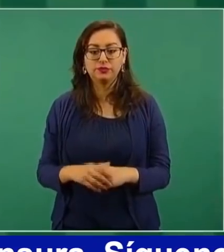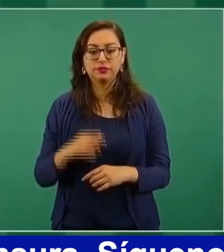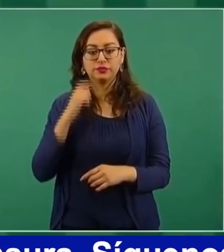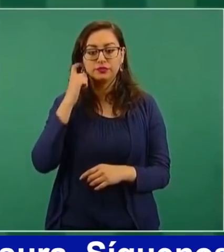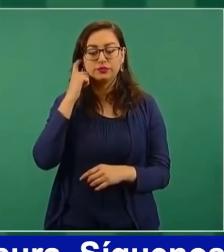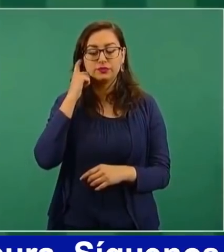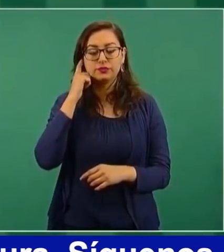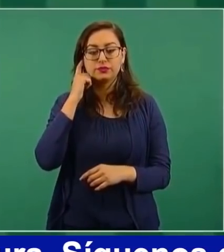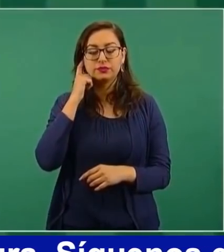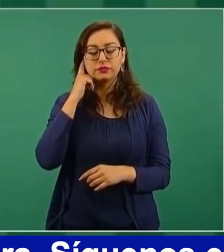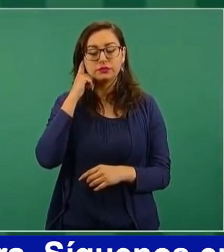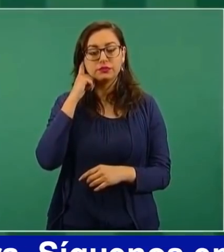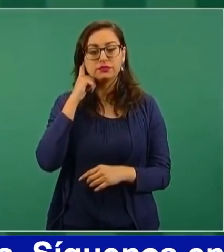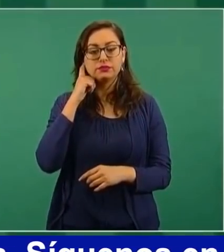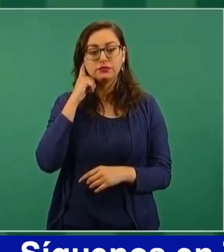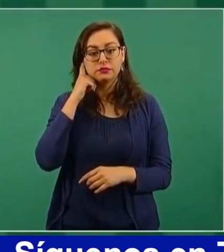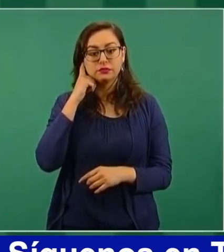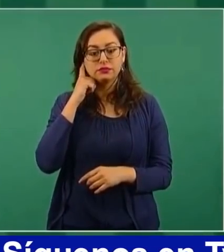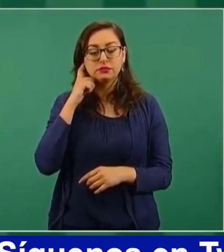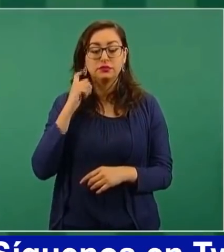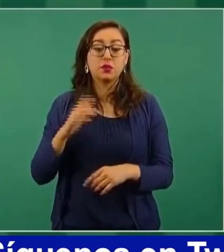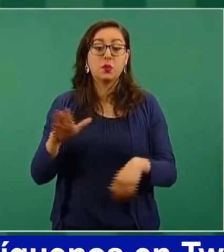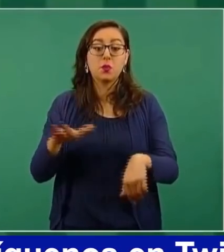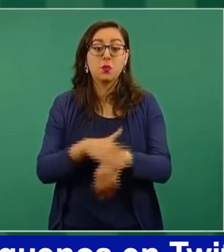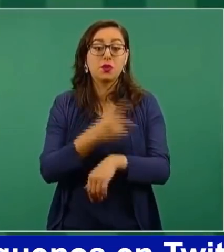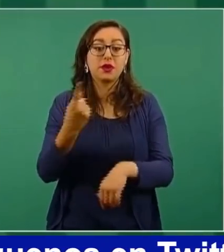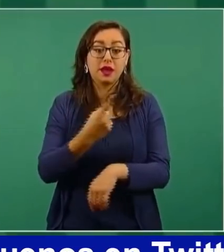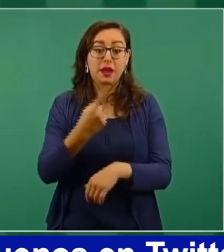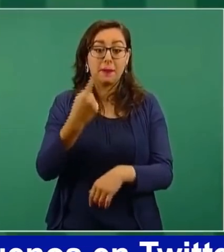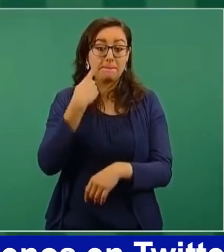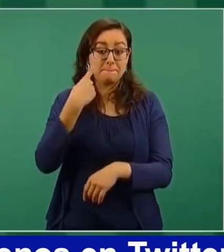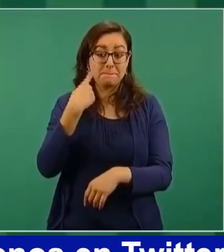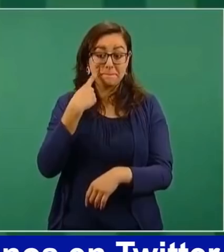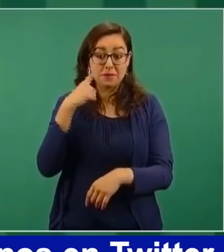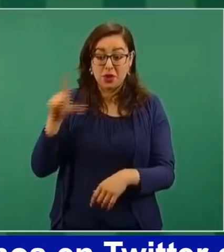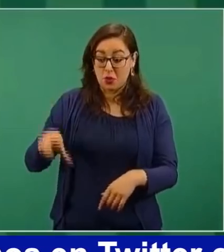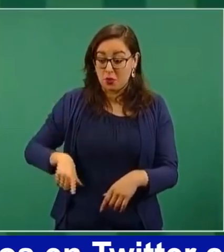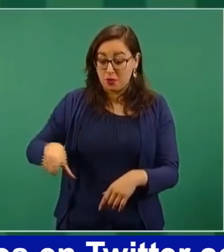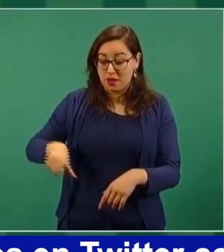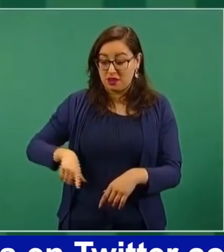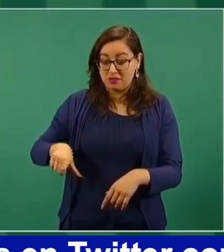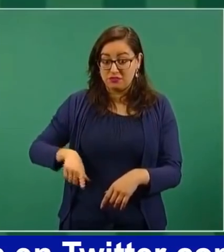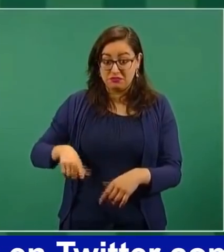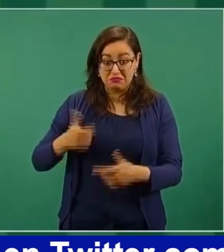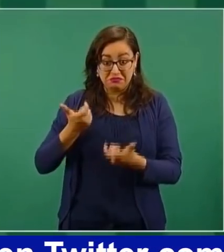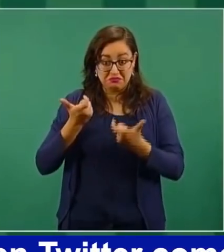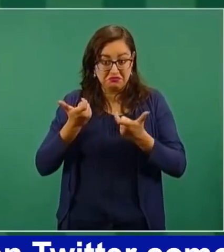Nosotros somos simplemente administradores de los dineros del pueblo